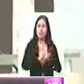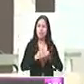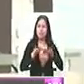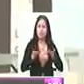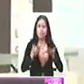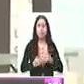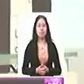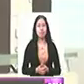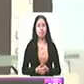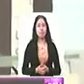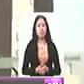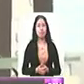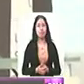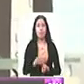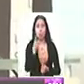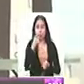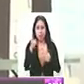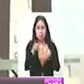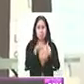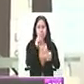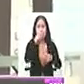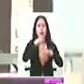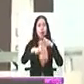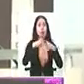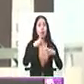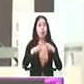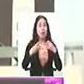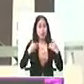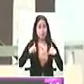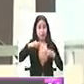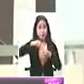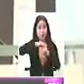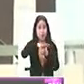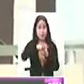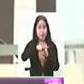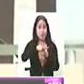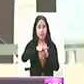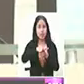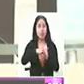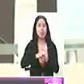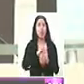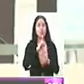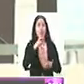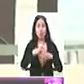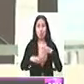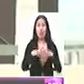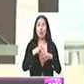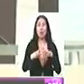Una de las principales complicaciones que tiene esta enfermedad son complicaciones de